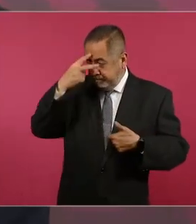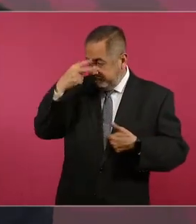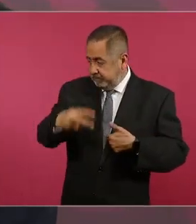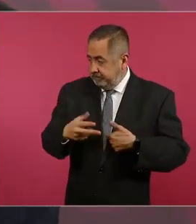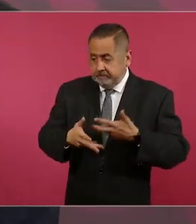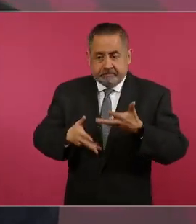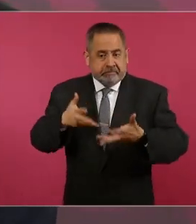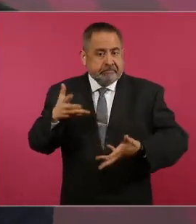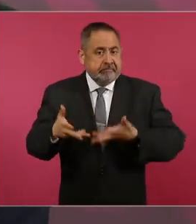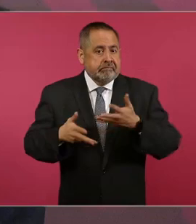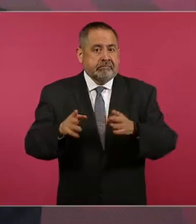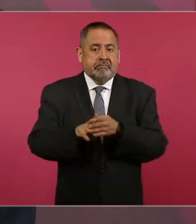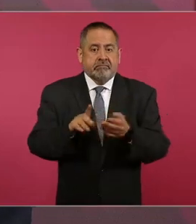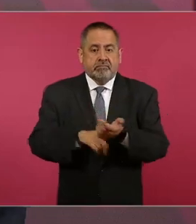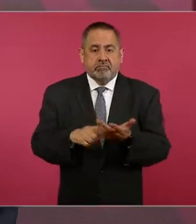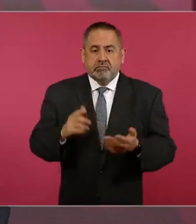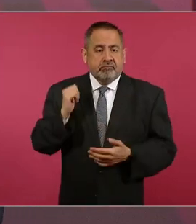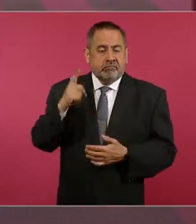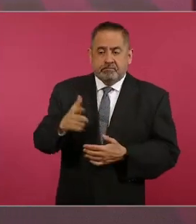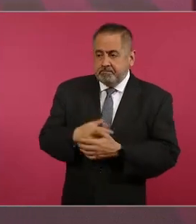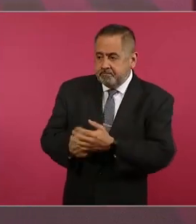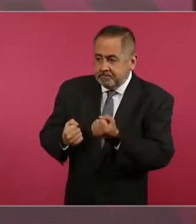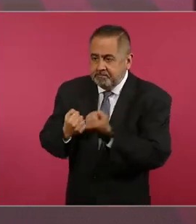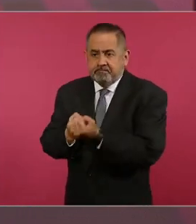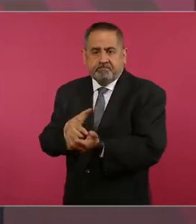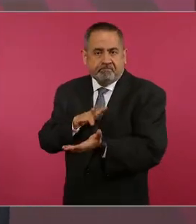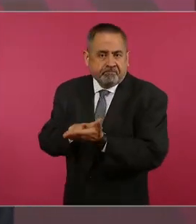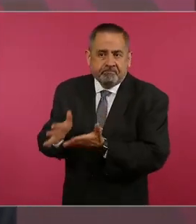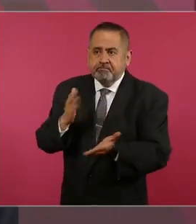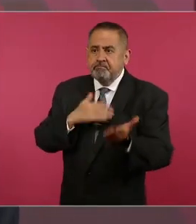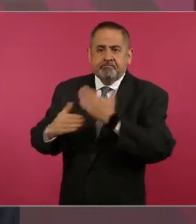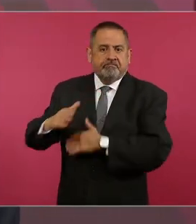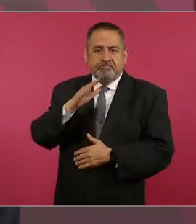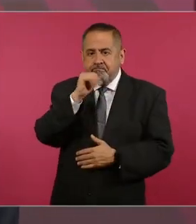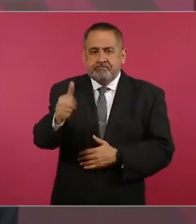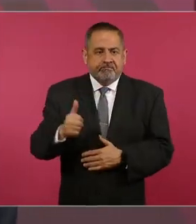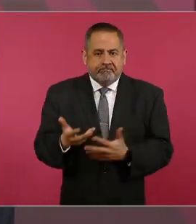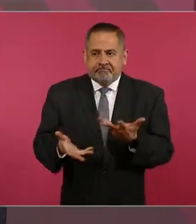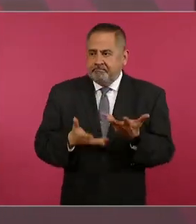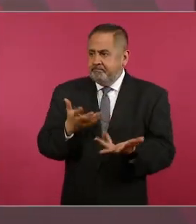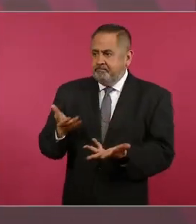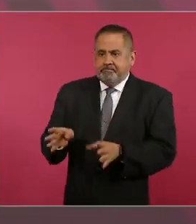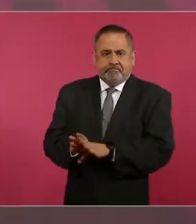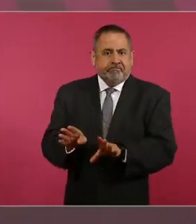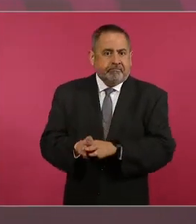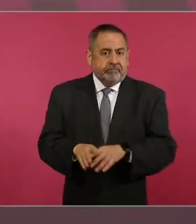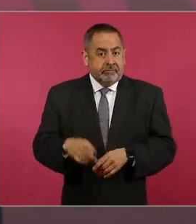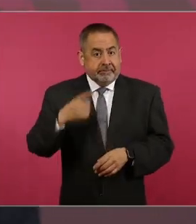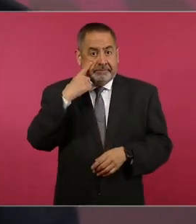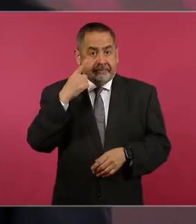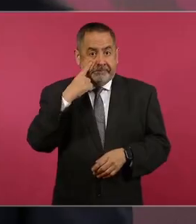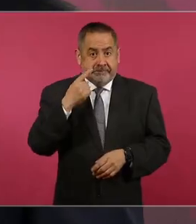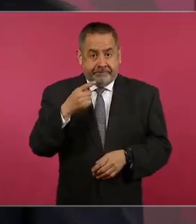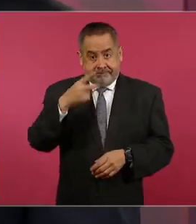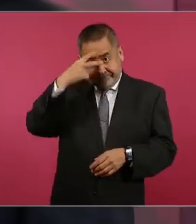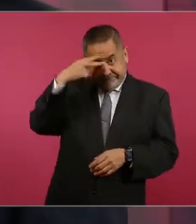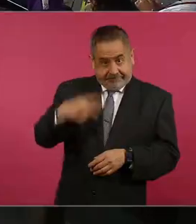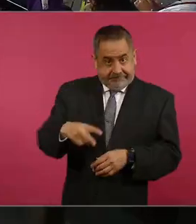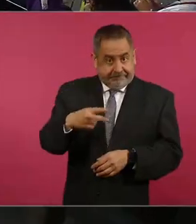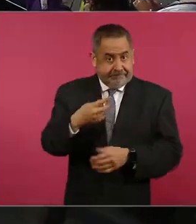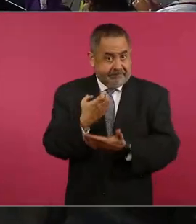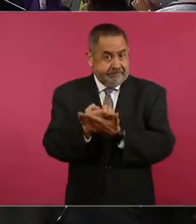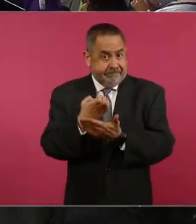con una palanca para su desarrollo, porque la economía de México